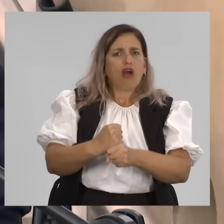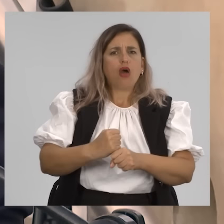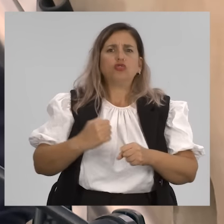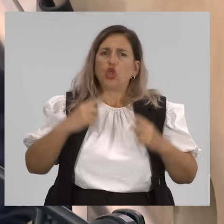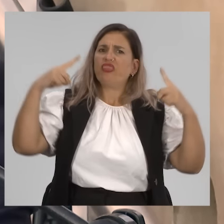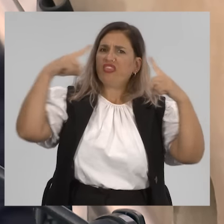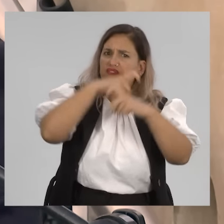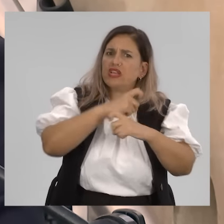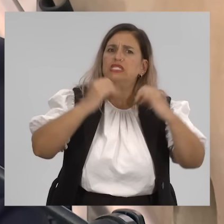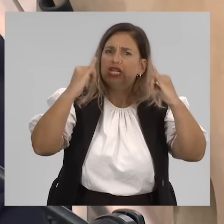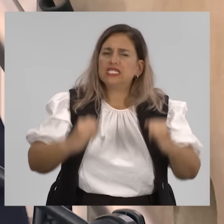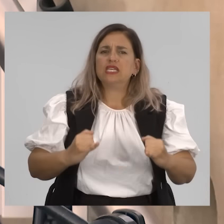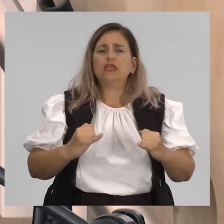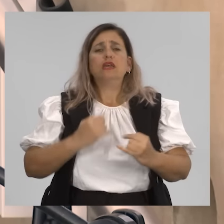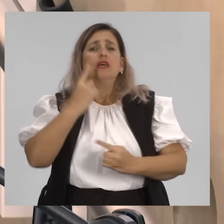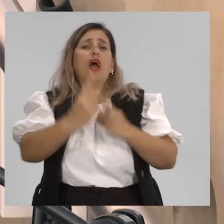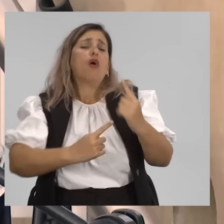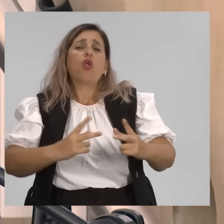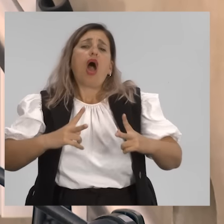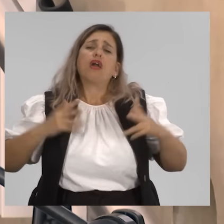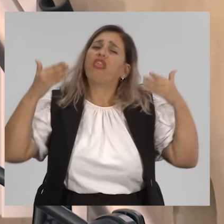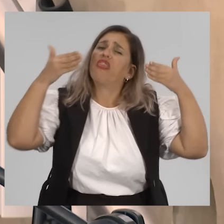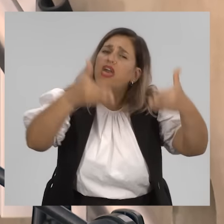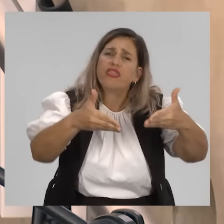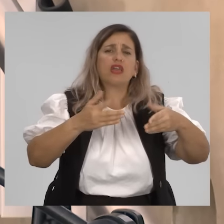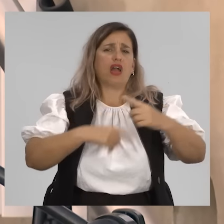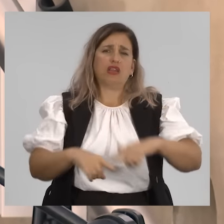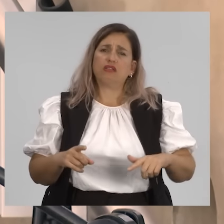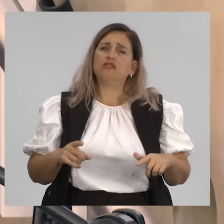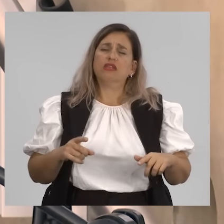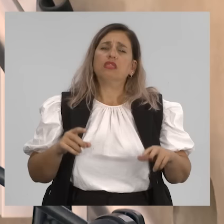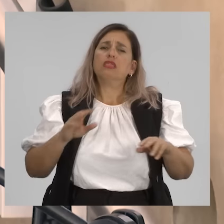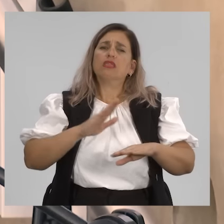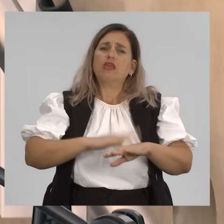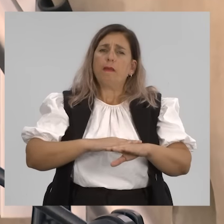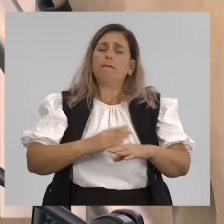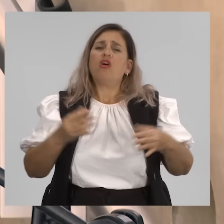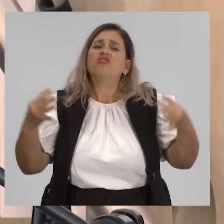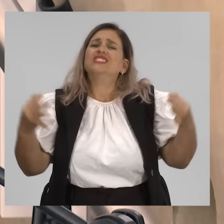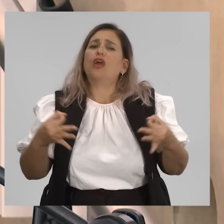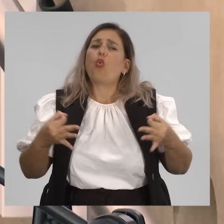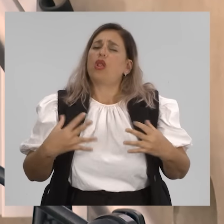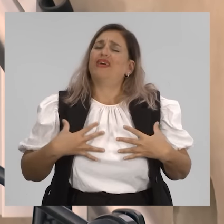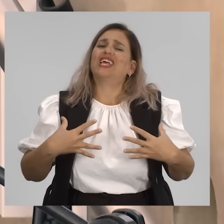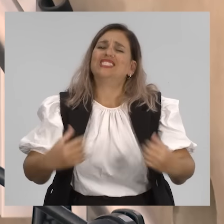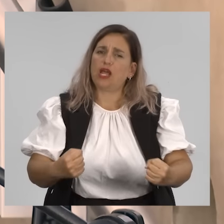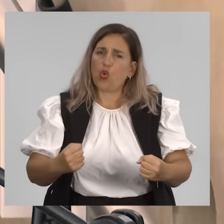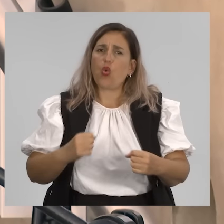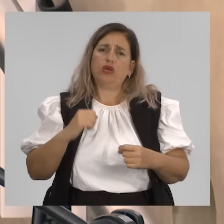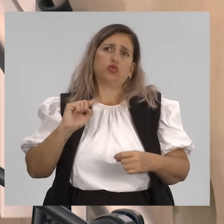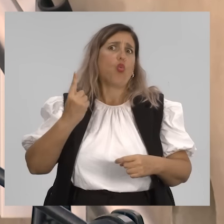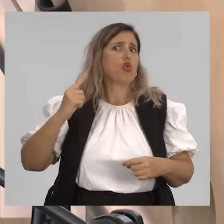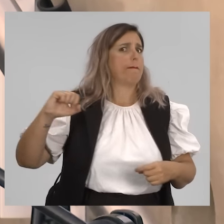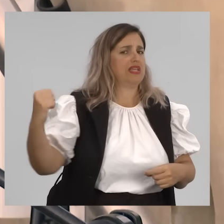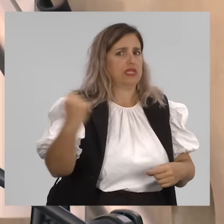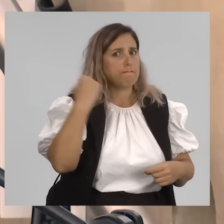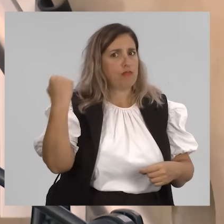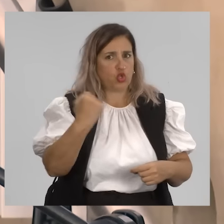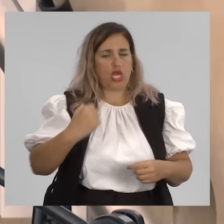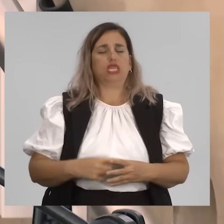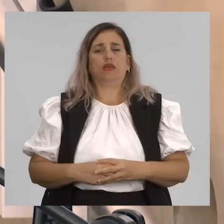muchas tareas son complejas y uno tiene que dedicarle todo lo que es. Seguramente la salud es una de